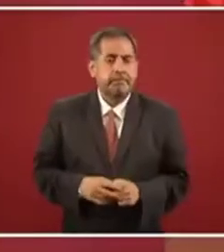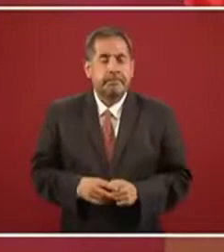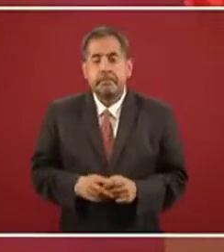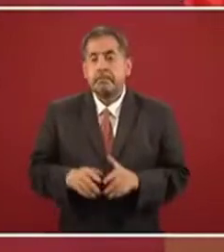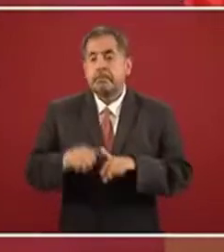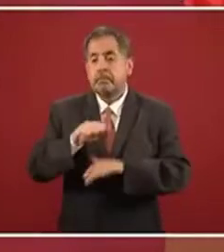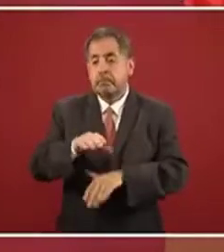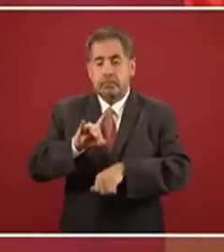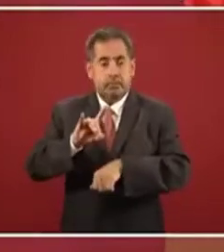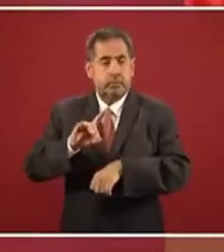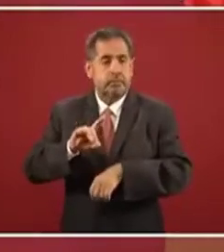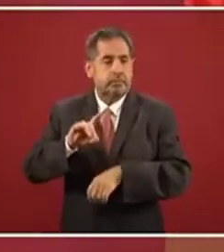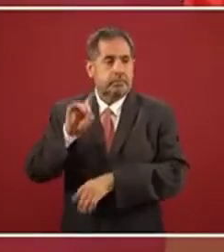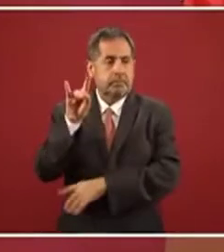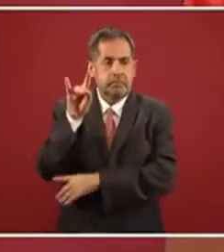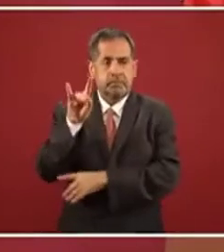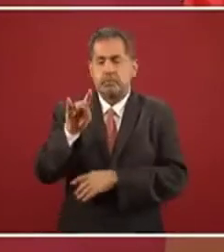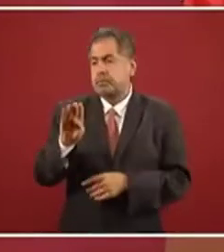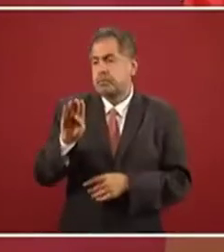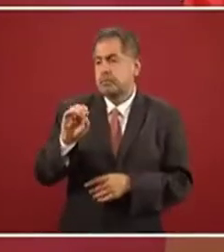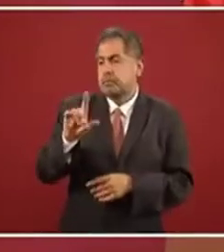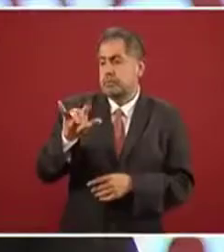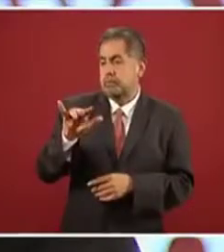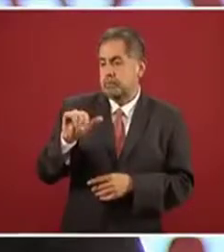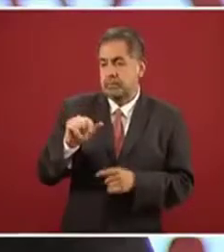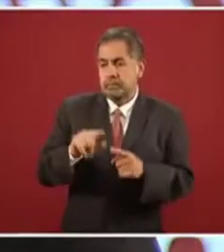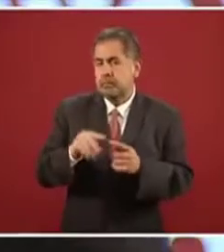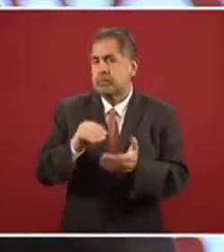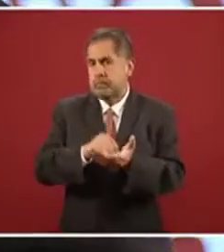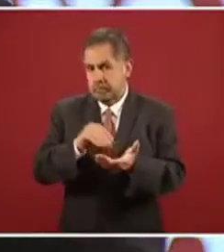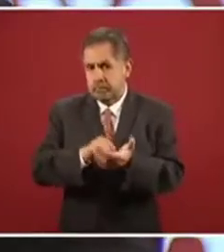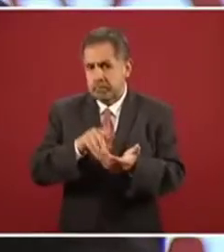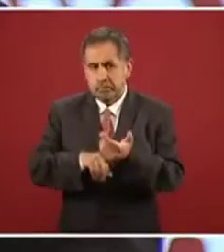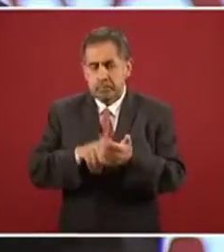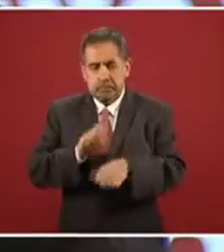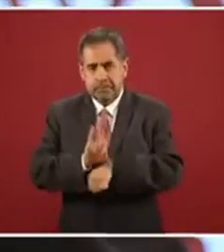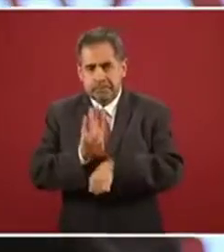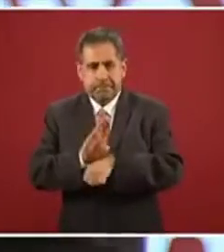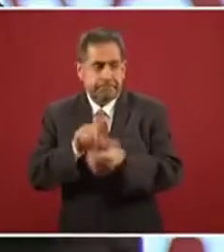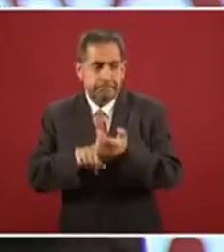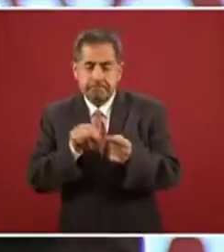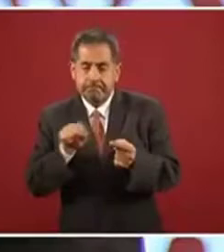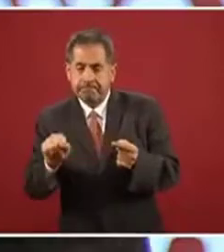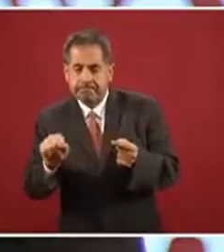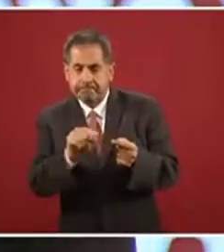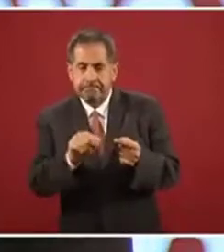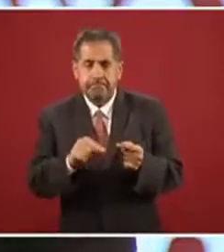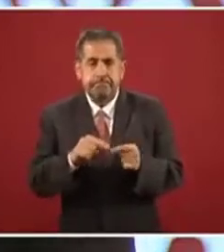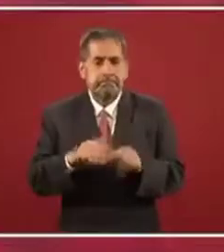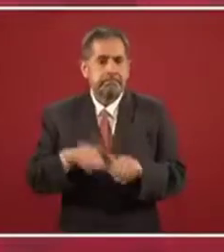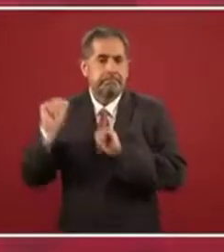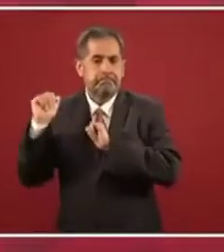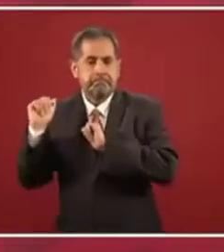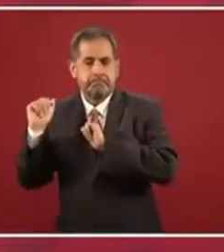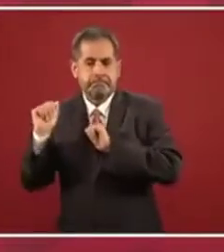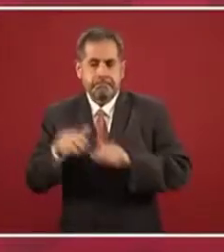Bolivia, sabemos que siguen los elementos ahí y llegan más, se van, regresan.